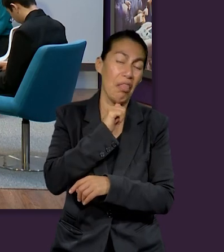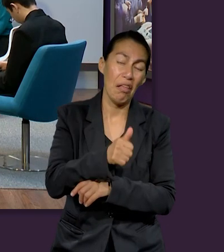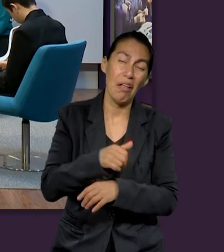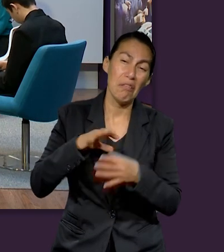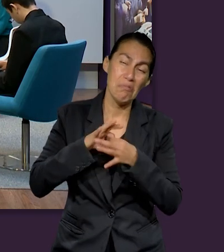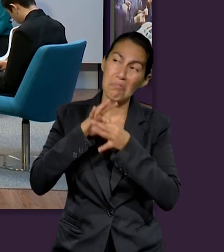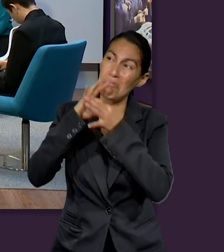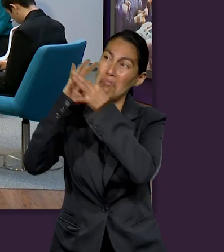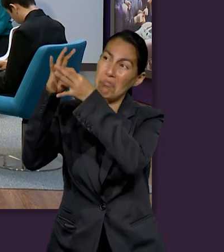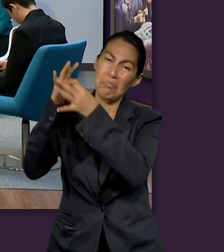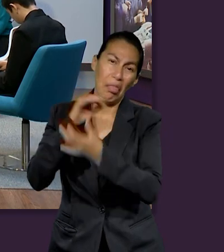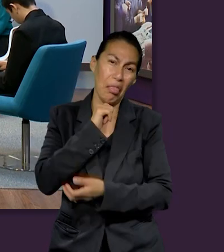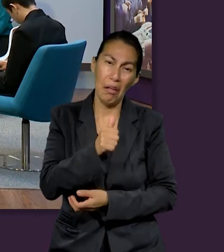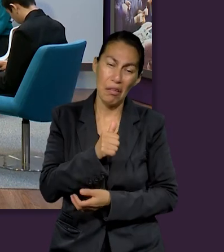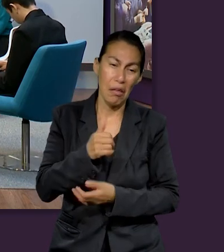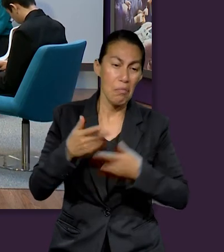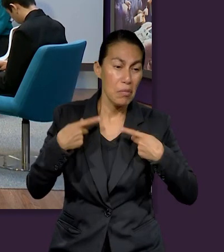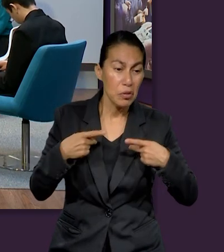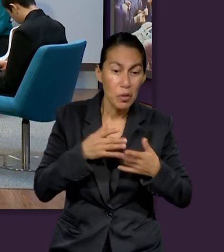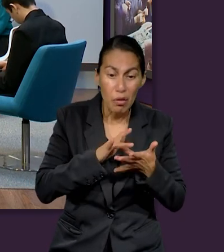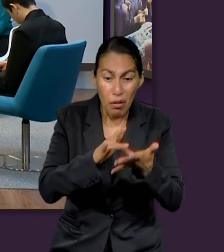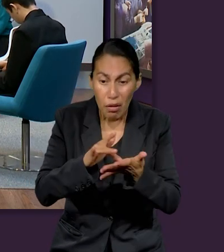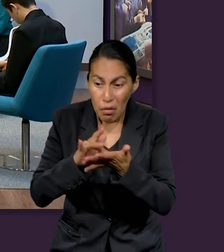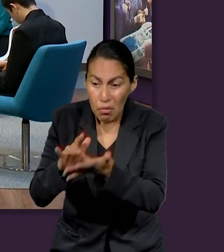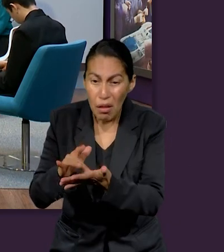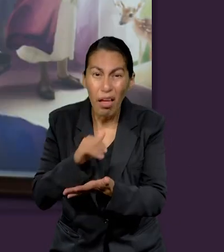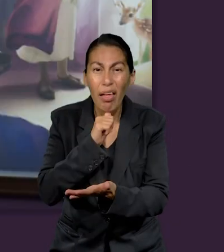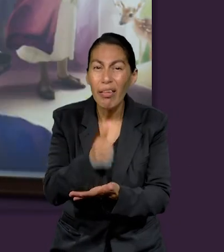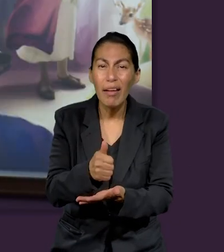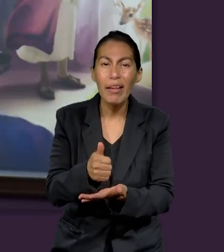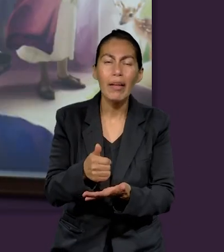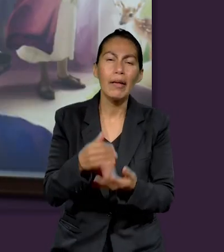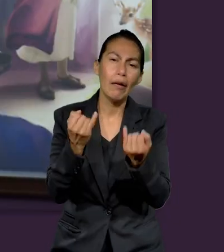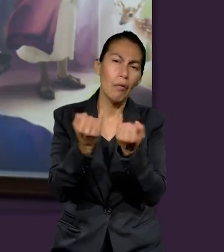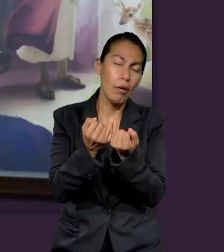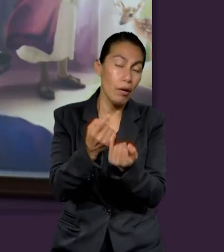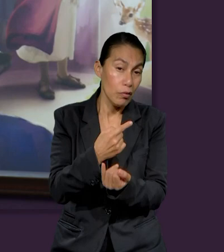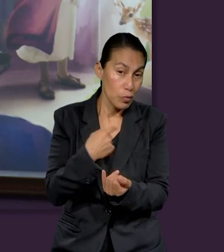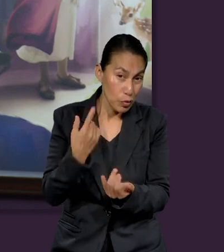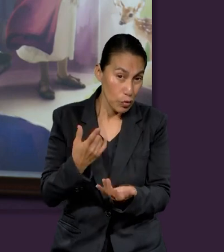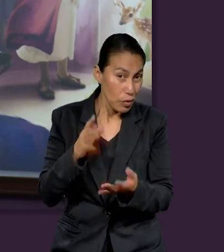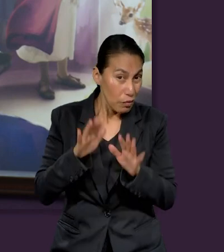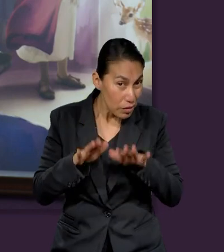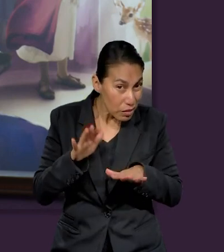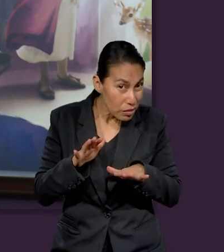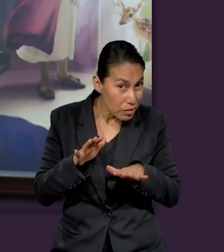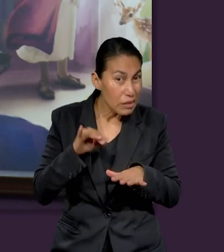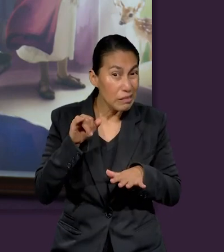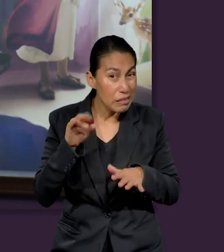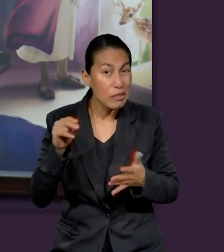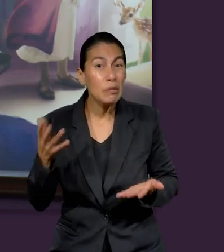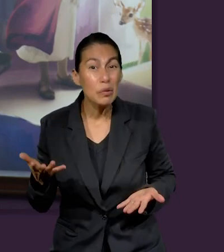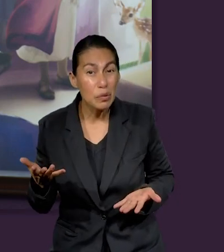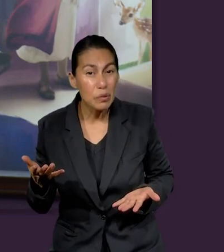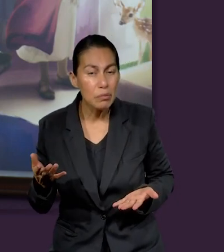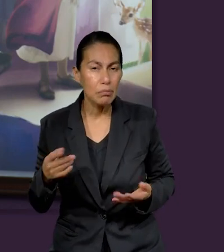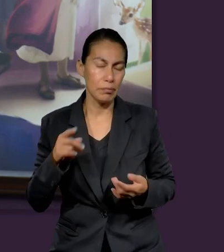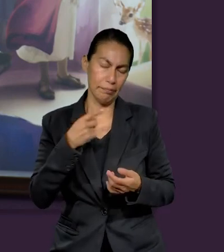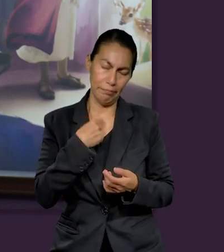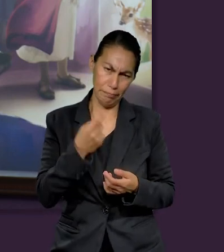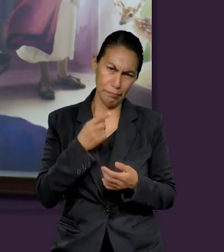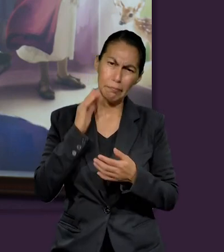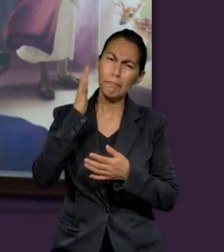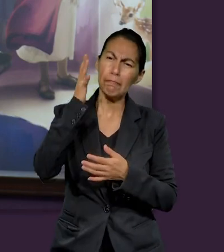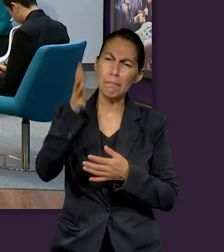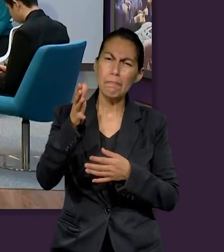el rico Pues no tenía no tenía noción del futuro no tenía Dios ni al cielo y eso es lo incorrecto y nosotros como jóvenes